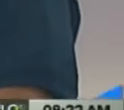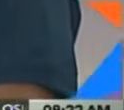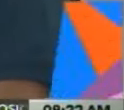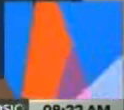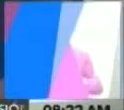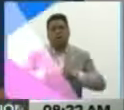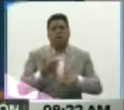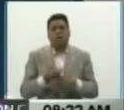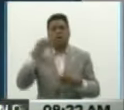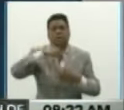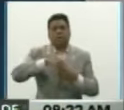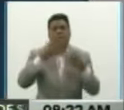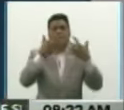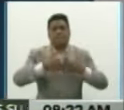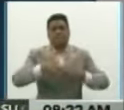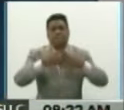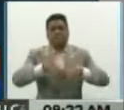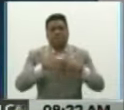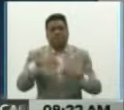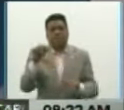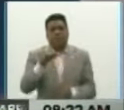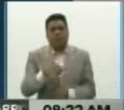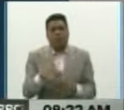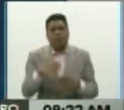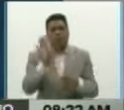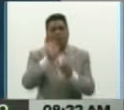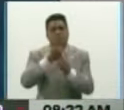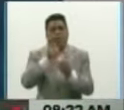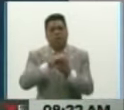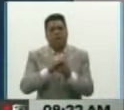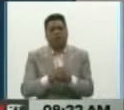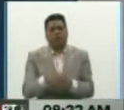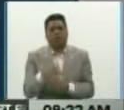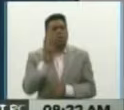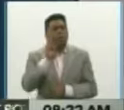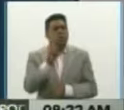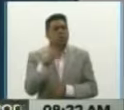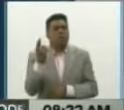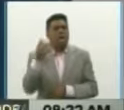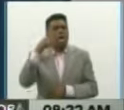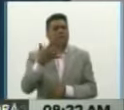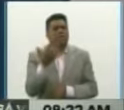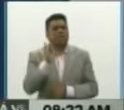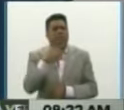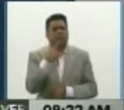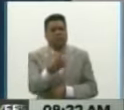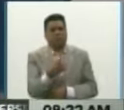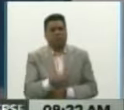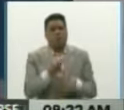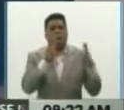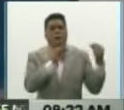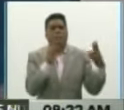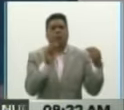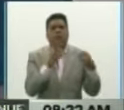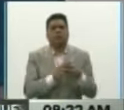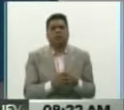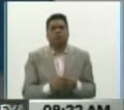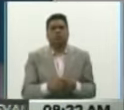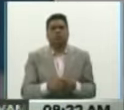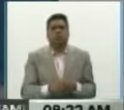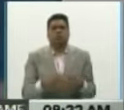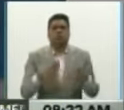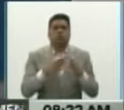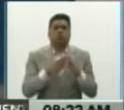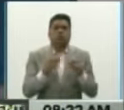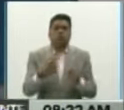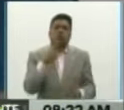Empresas Polar nosotros lo que tenemos es una de mejoras constantes. No solamente eso, compañero. También aquí queremos hablar de que no todo lo que se